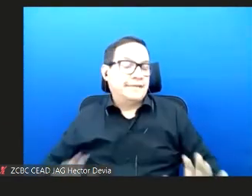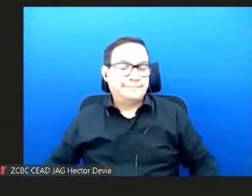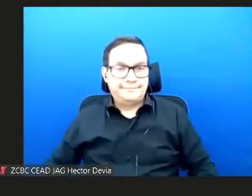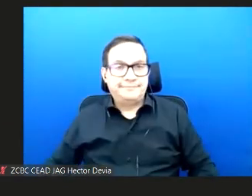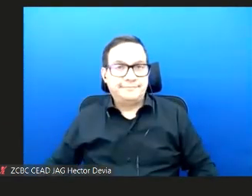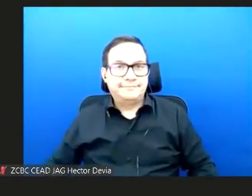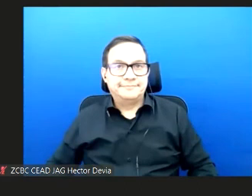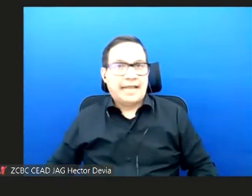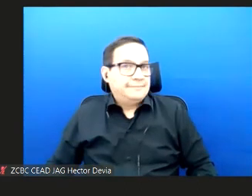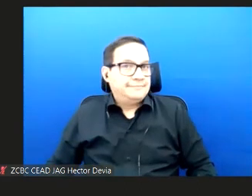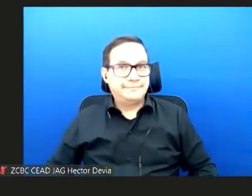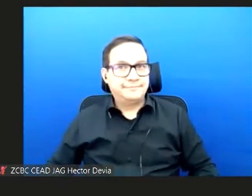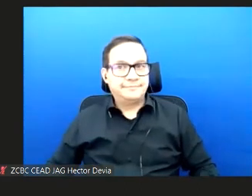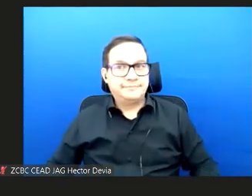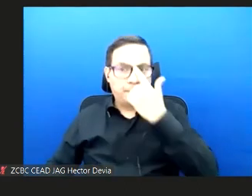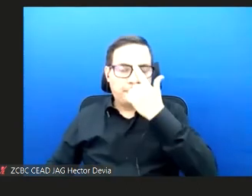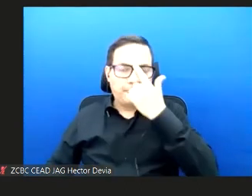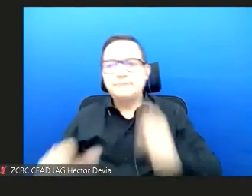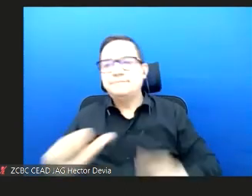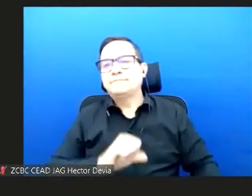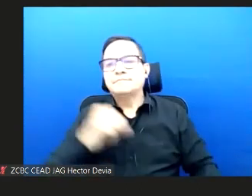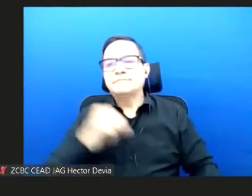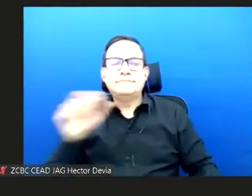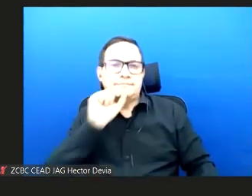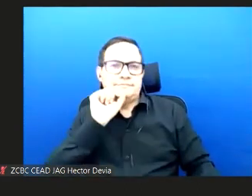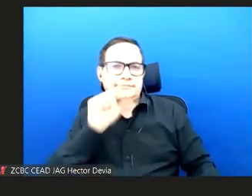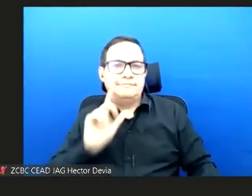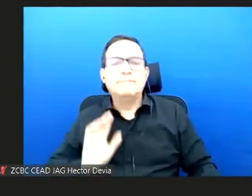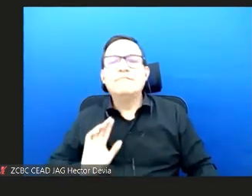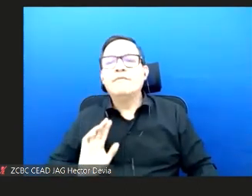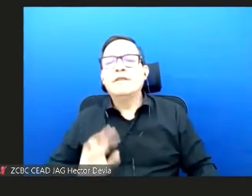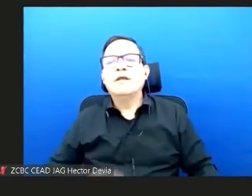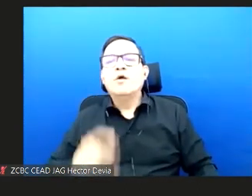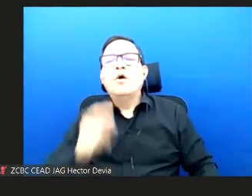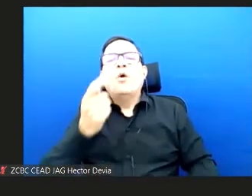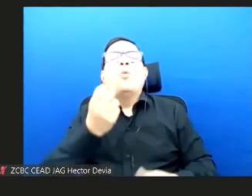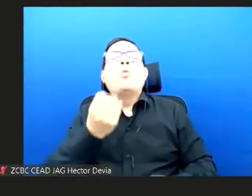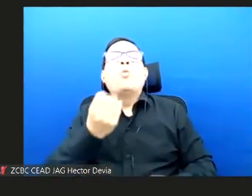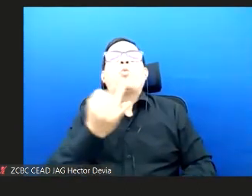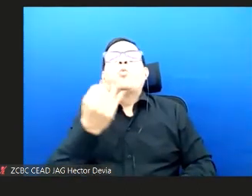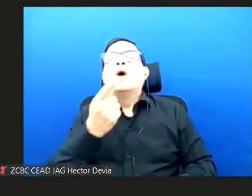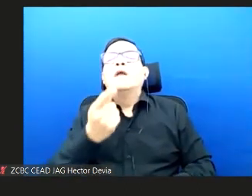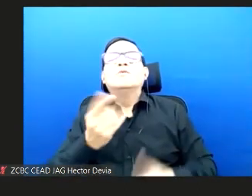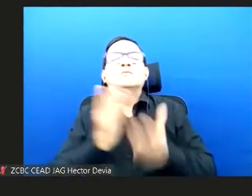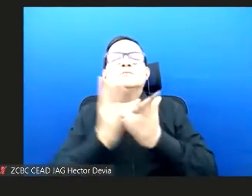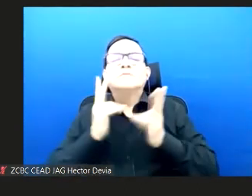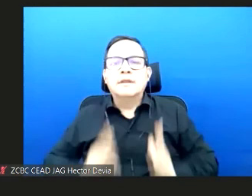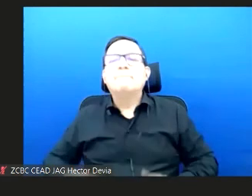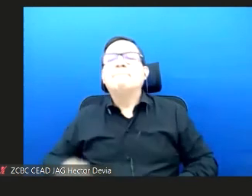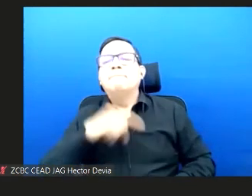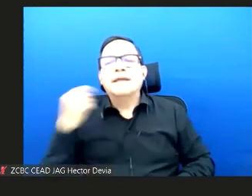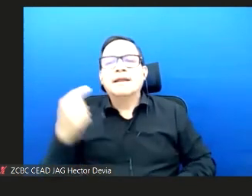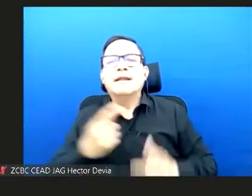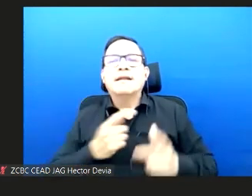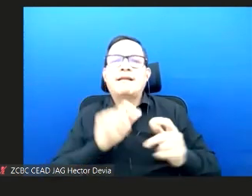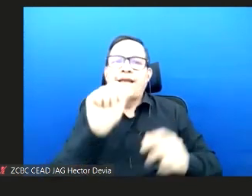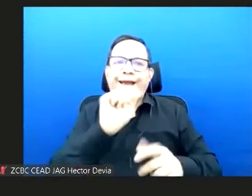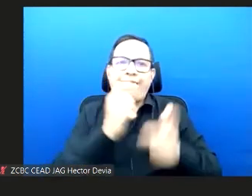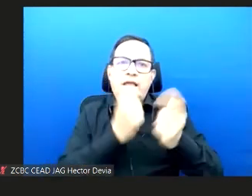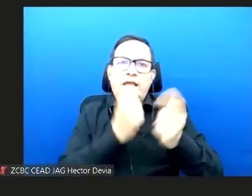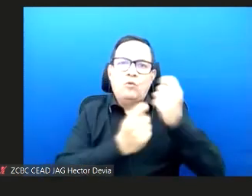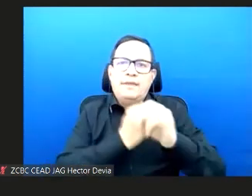Muy bien. Siguiente pregunta. ¿Cuántos estudiantes perdieron comercio internacional, que es nuestra A, ¿no?